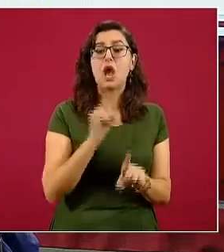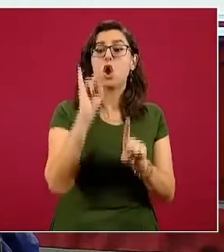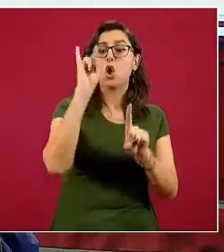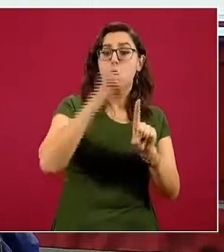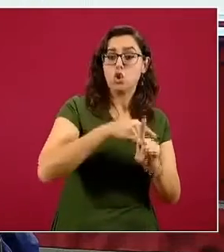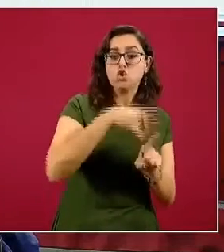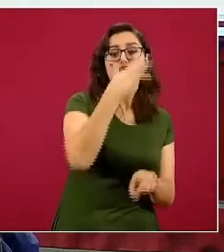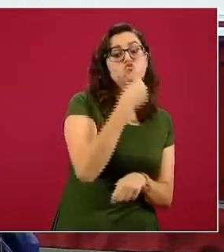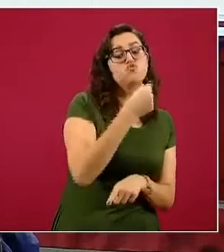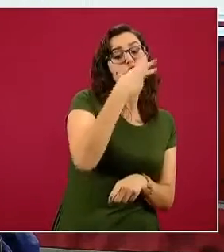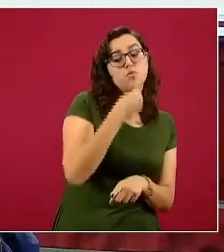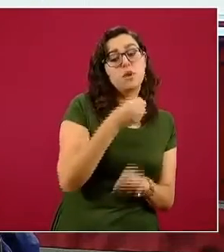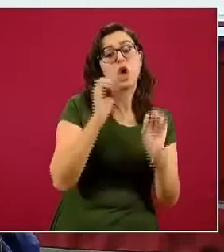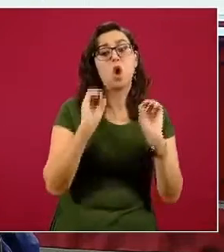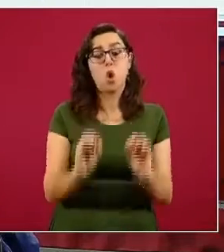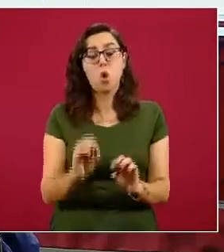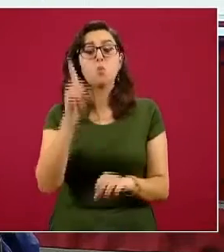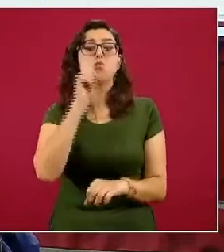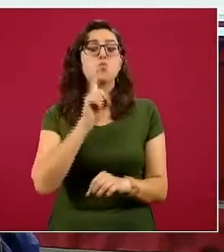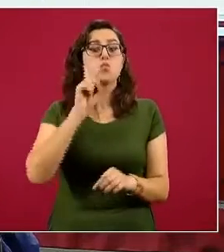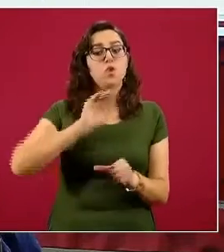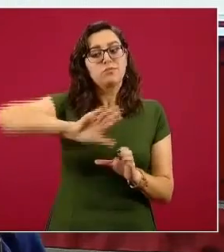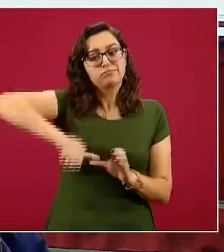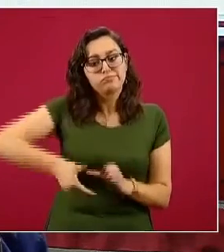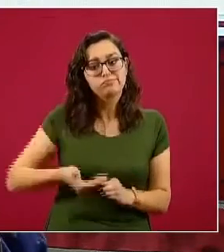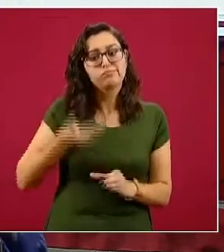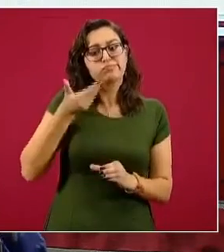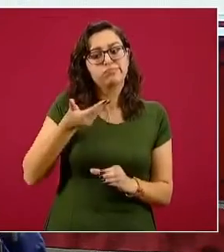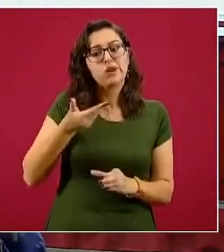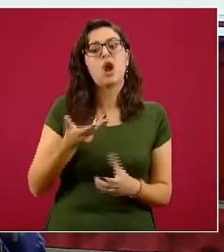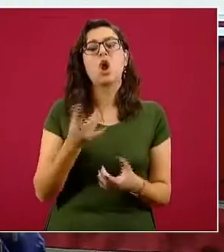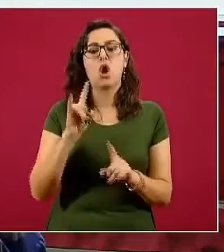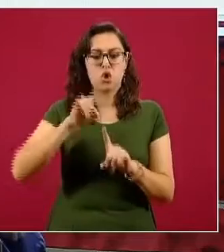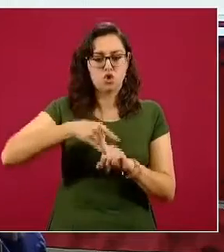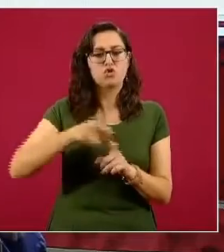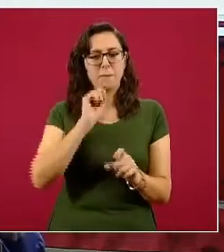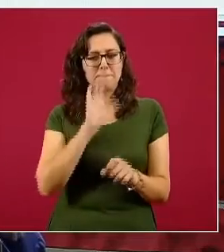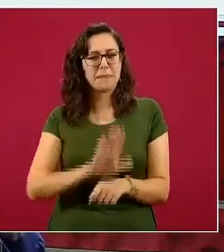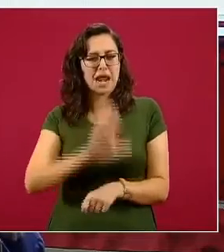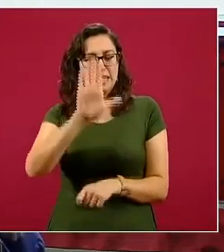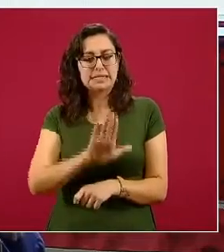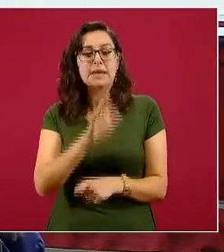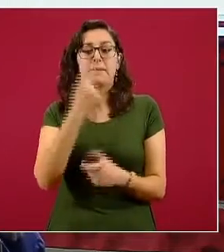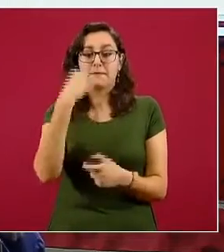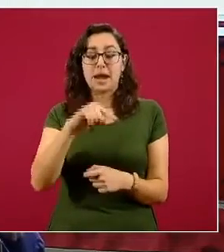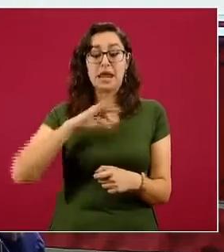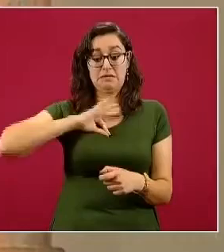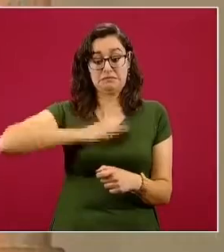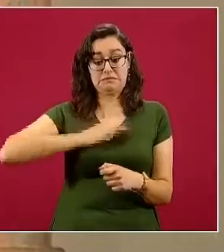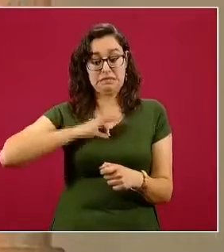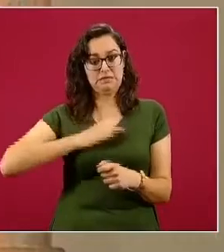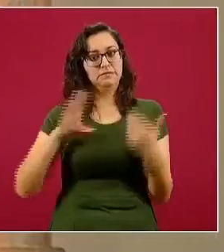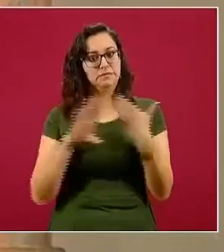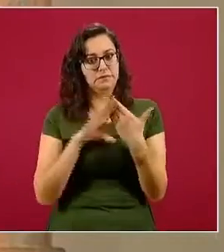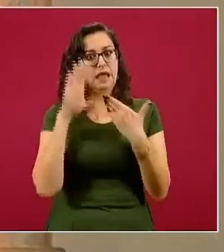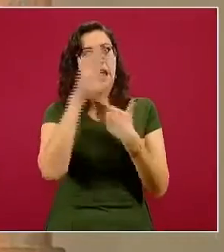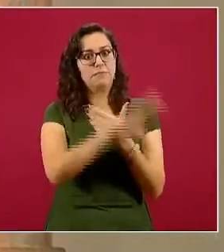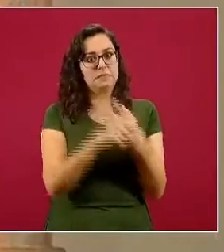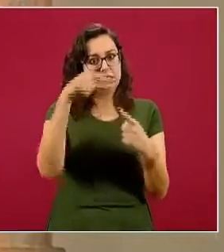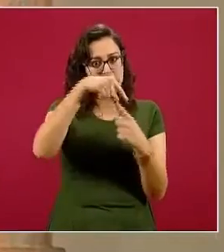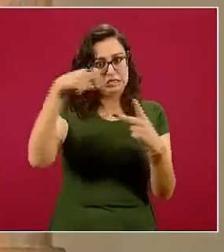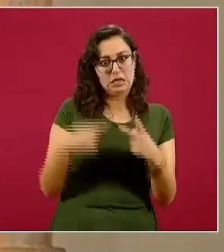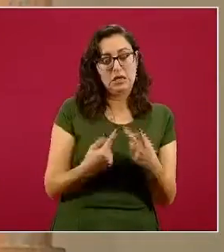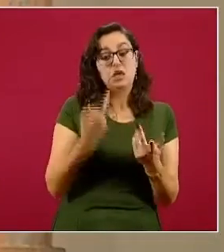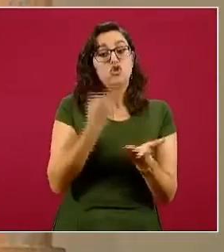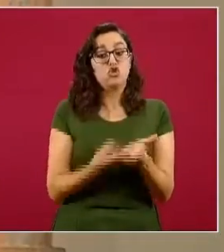métodos muy importantes de barrera para prevenir las infecciones de transmisión sexual y que deben utilizarse con ese fin como